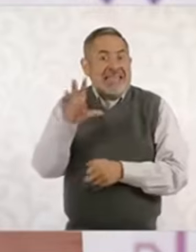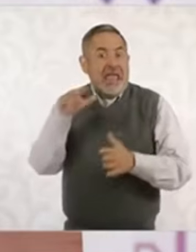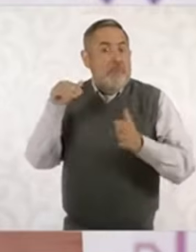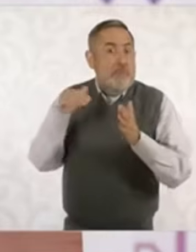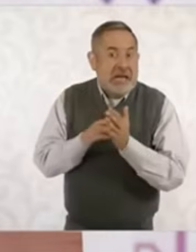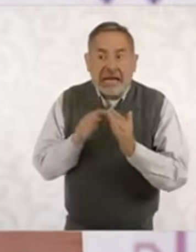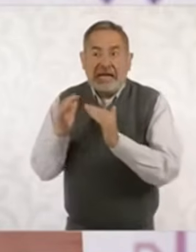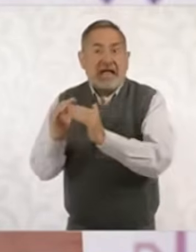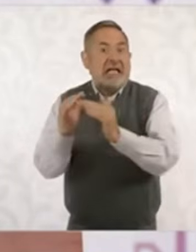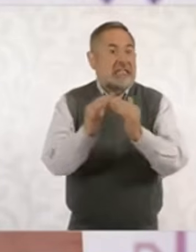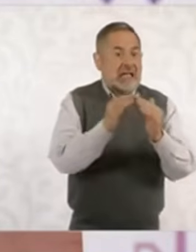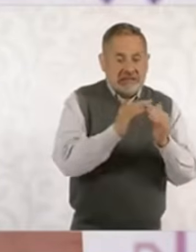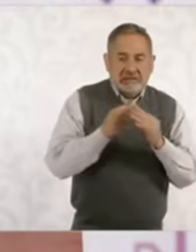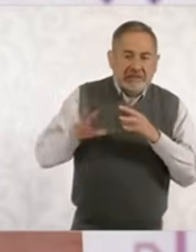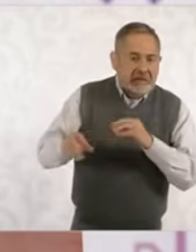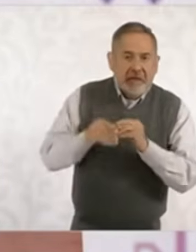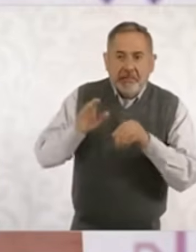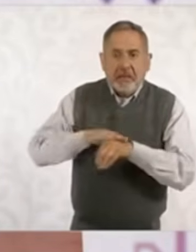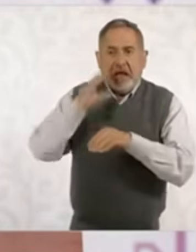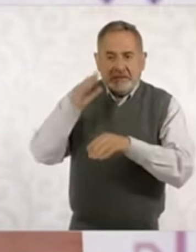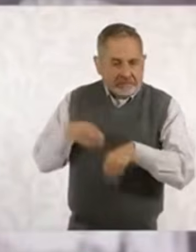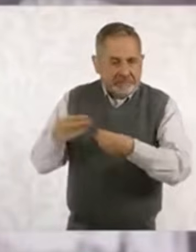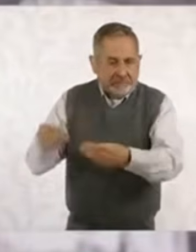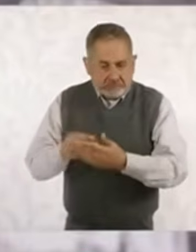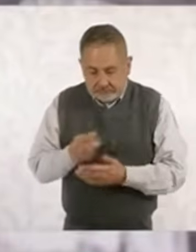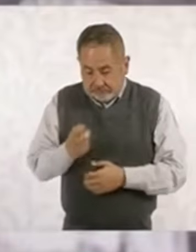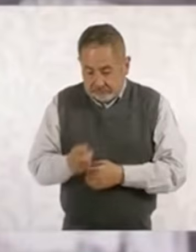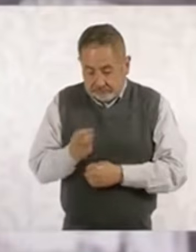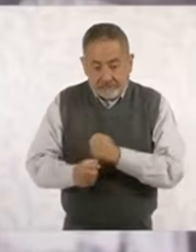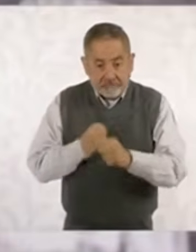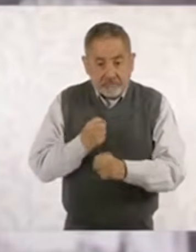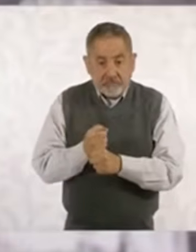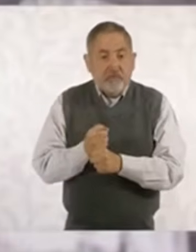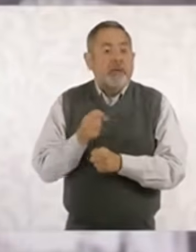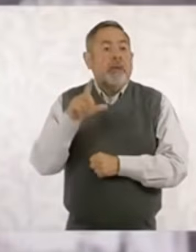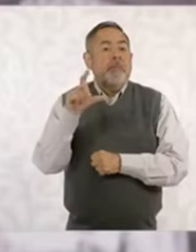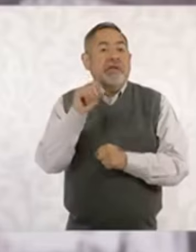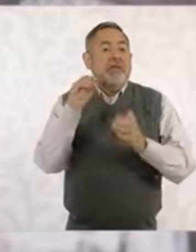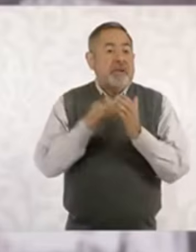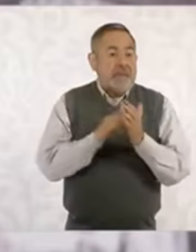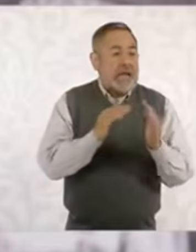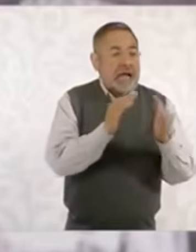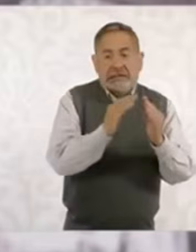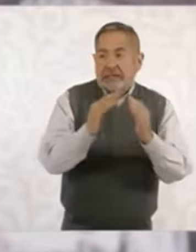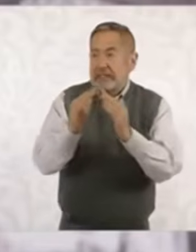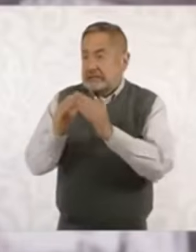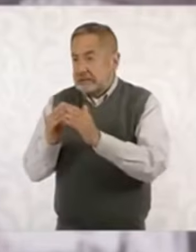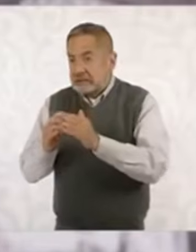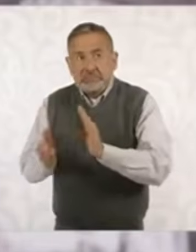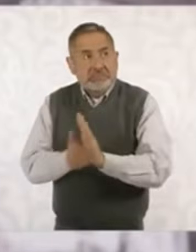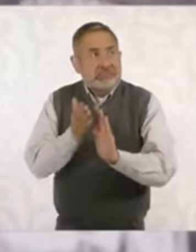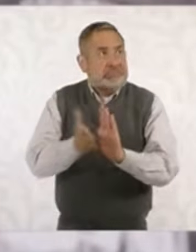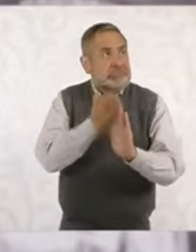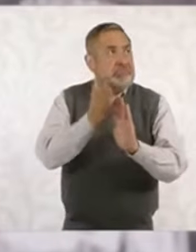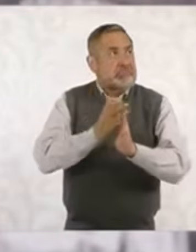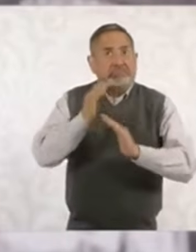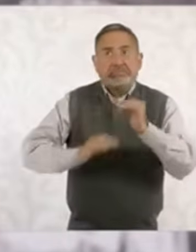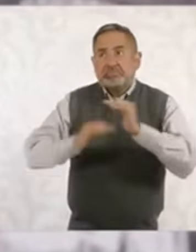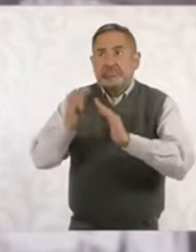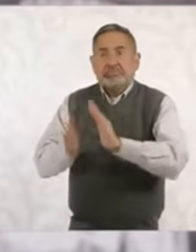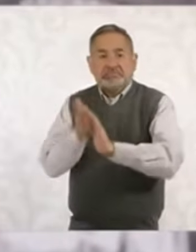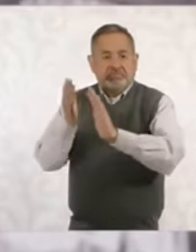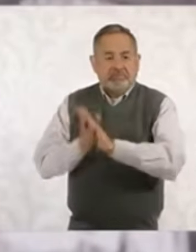para el Bienestar, y este año construiremos 20,000 viviendas. Actualmente ya contamos con